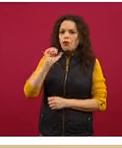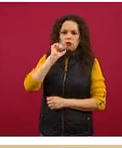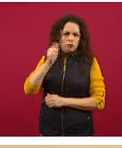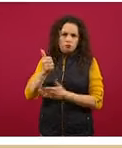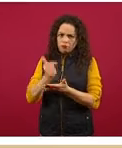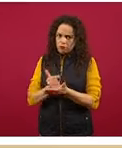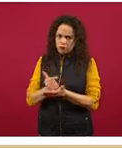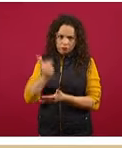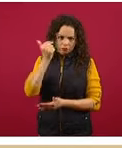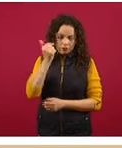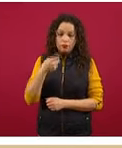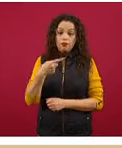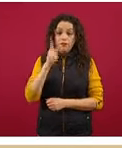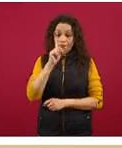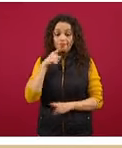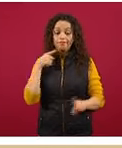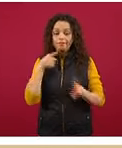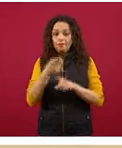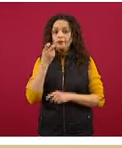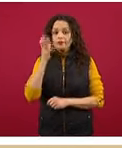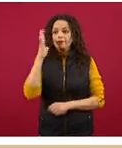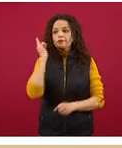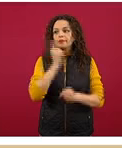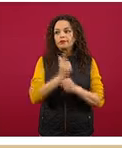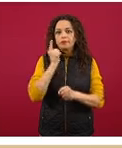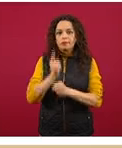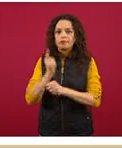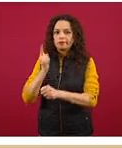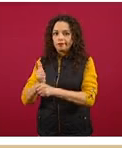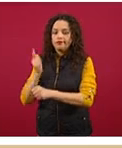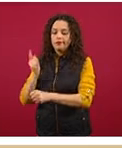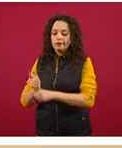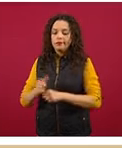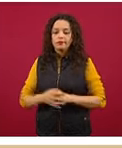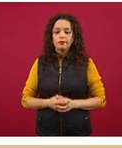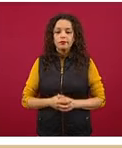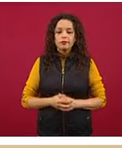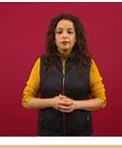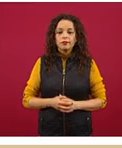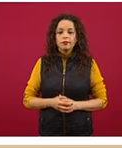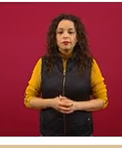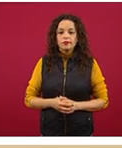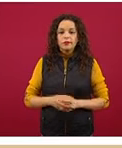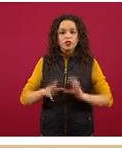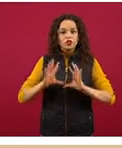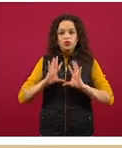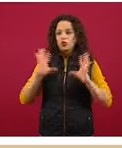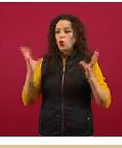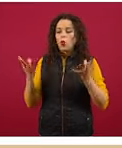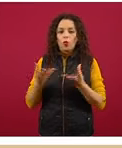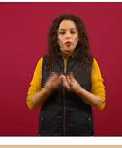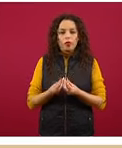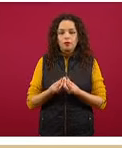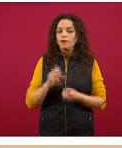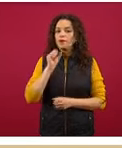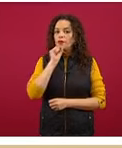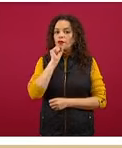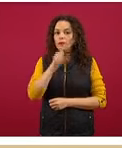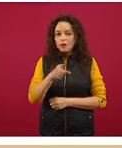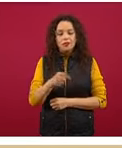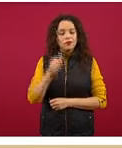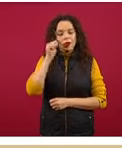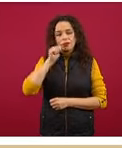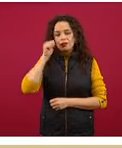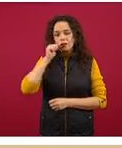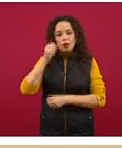graves, pero es lo que vemos y hemos estado viendo en toda la historia, como en la época invernal